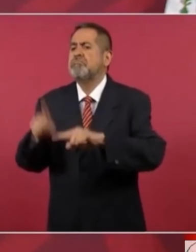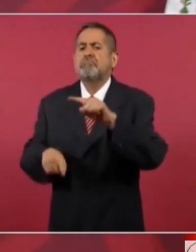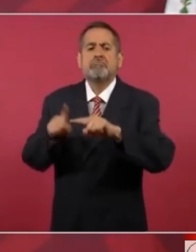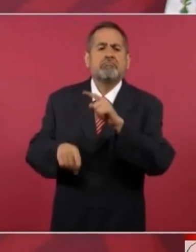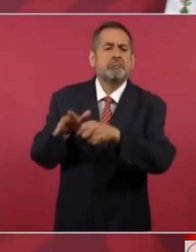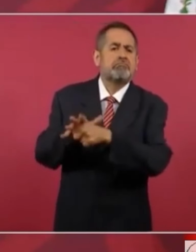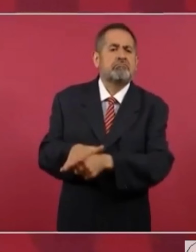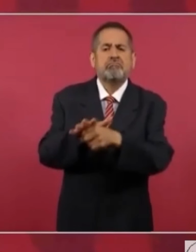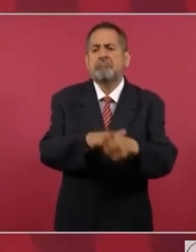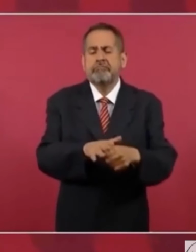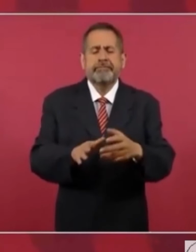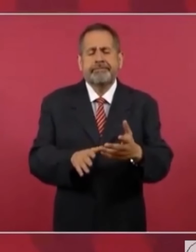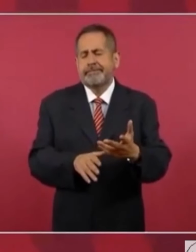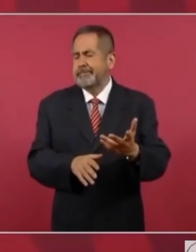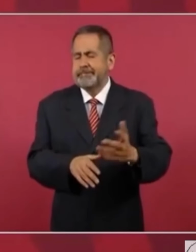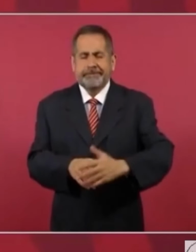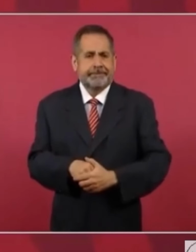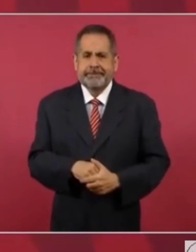eso